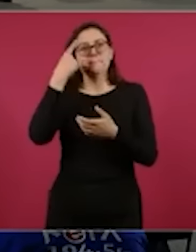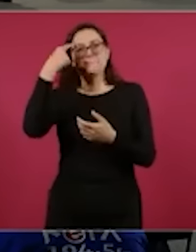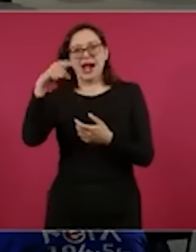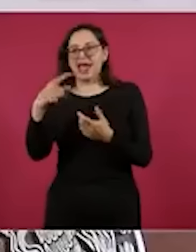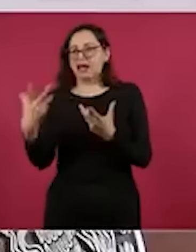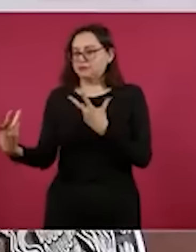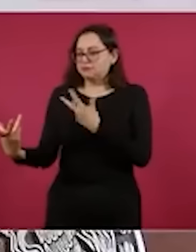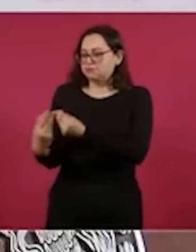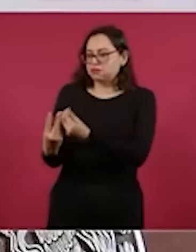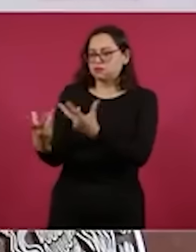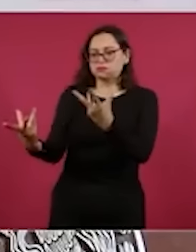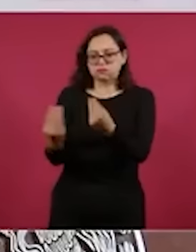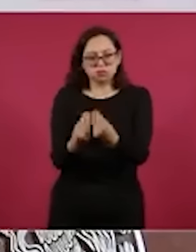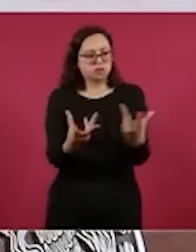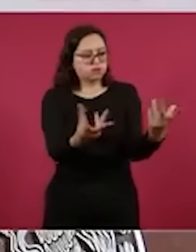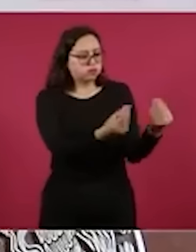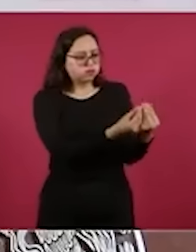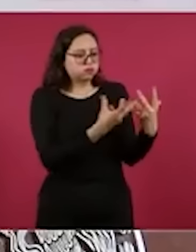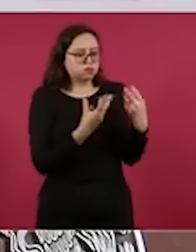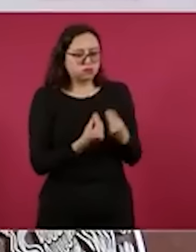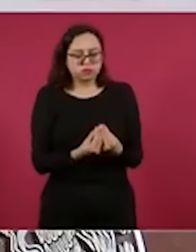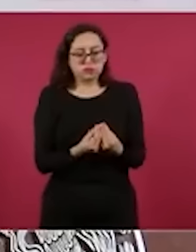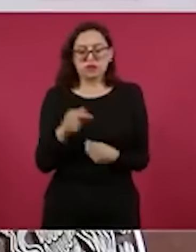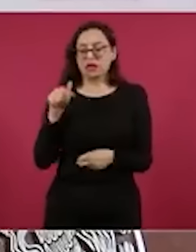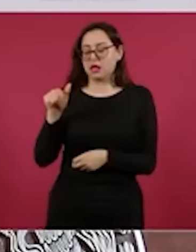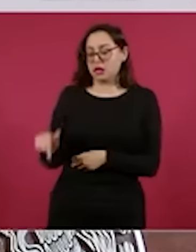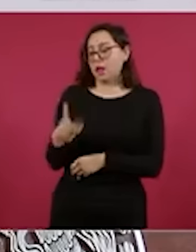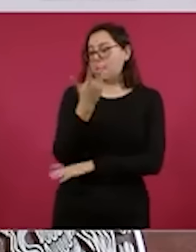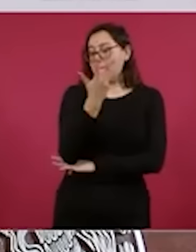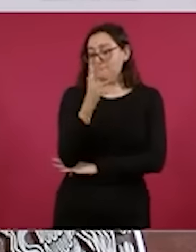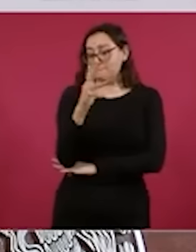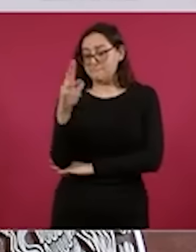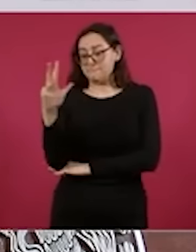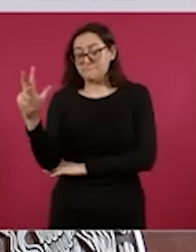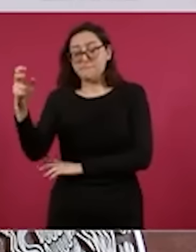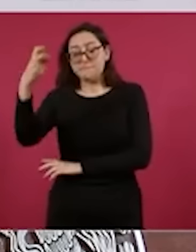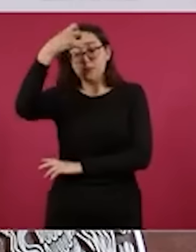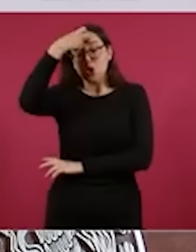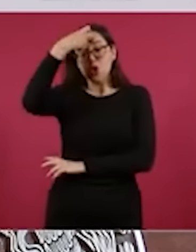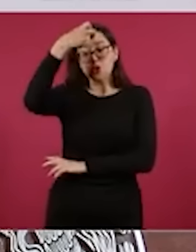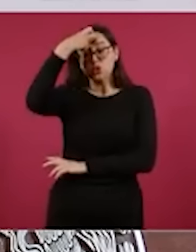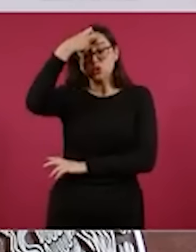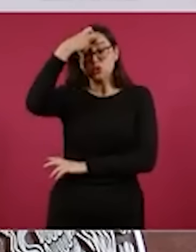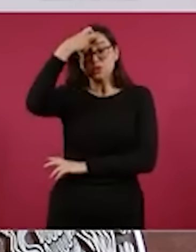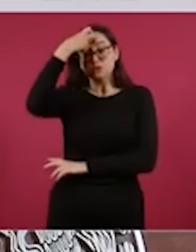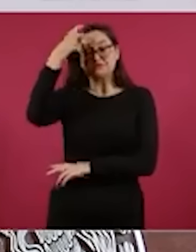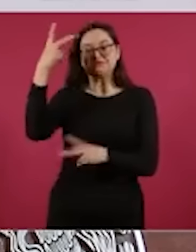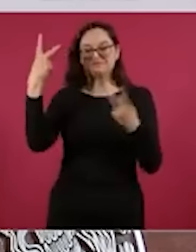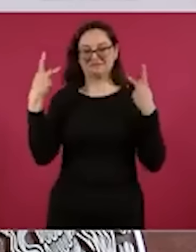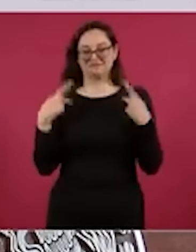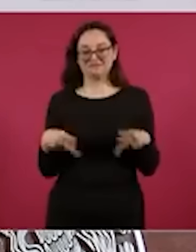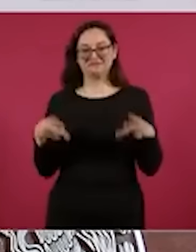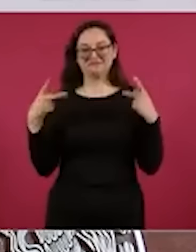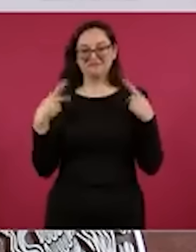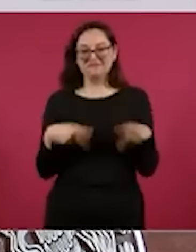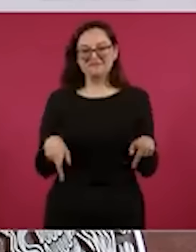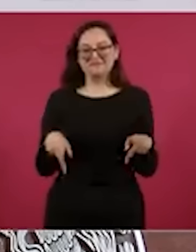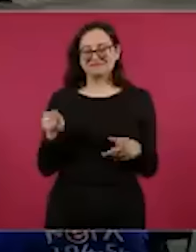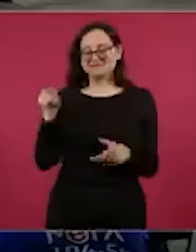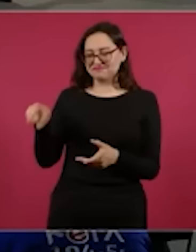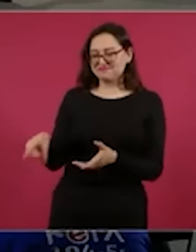terrenos. El bosque de Chapultepec, pues, es algo íntimo para muchas personas. Todos tenemos alguna